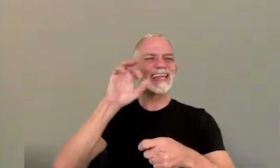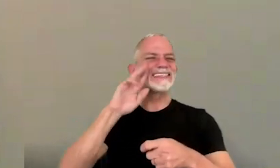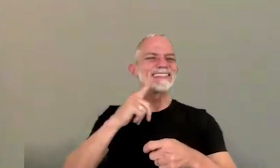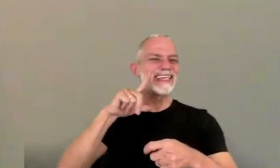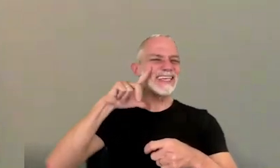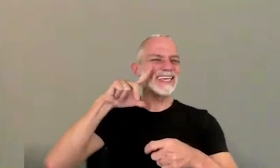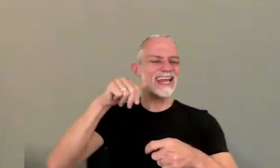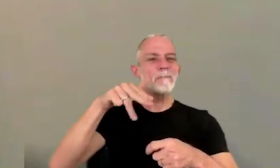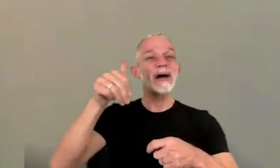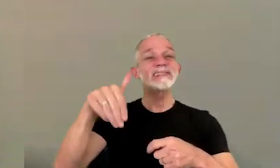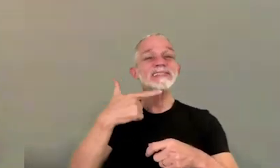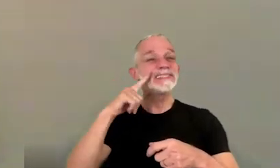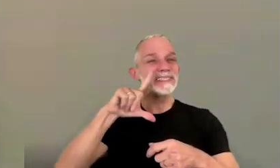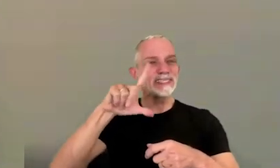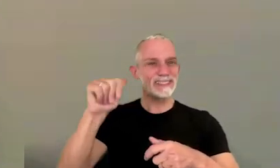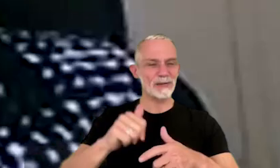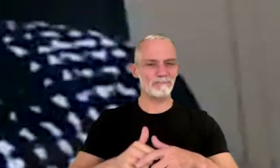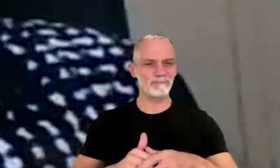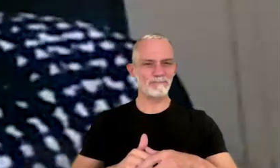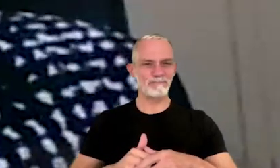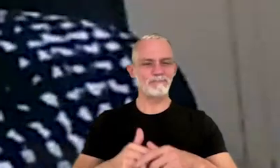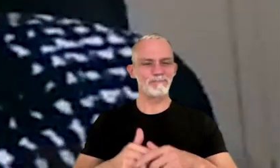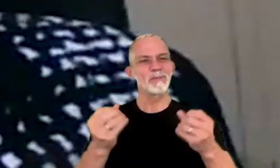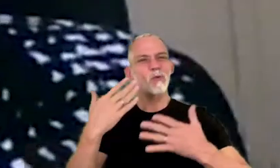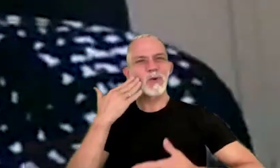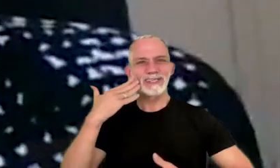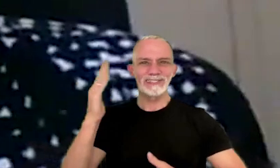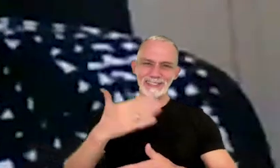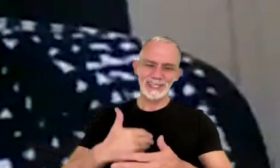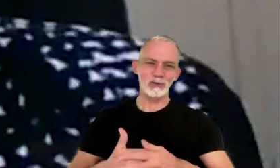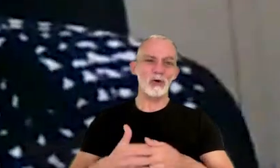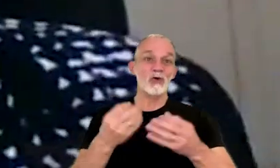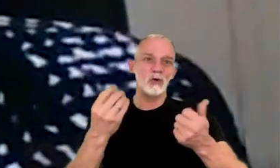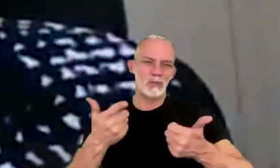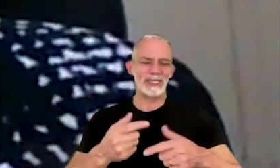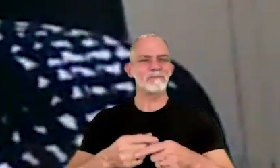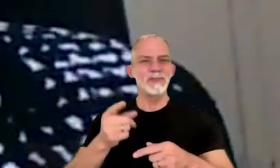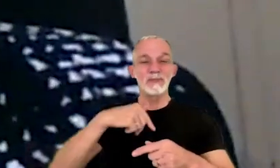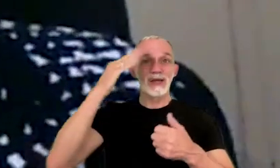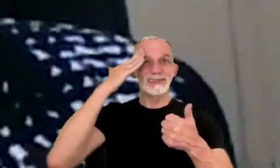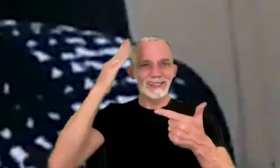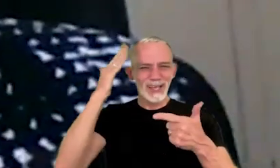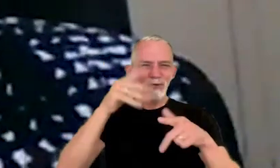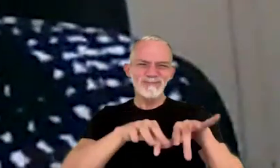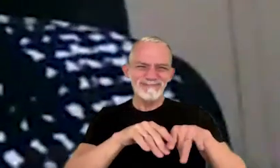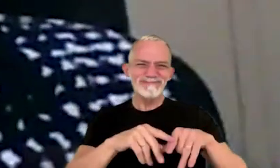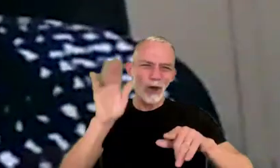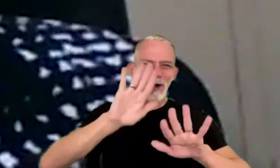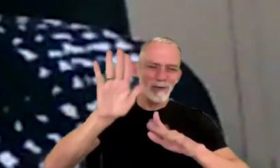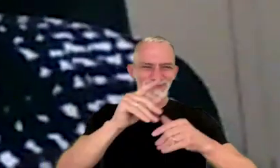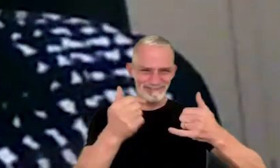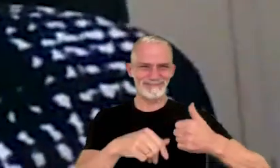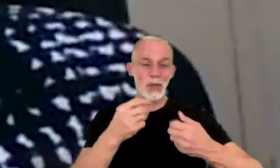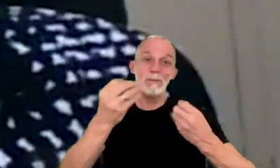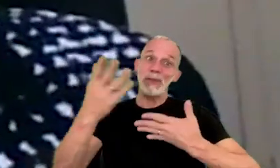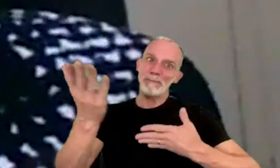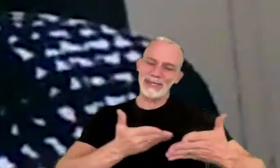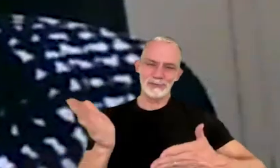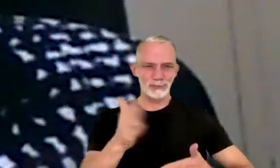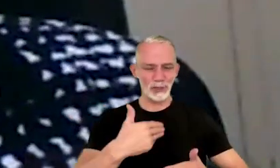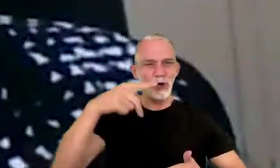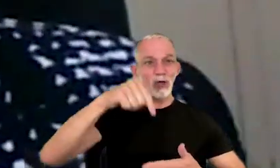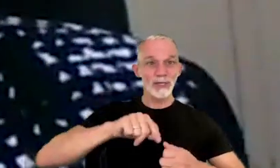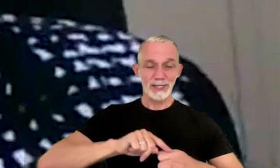Mansilla. Adelante. Muy buenas tardes a todos los que nos han saludado a través del chat. Bueno, bienvenidos a